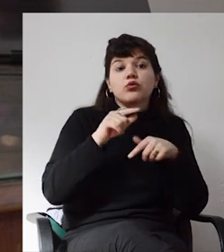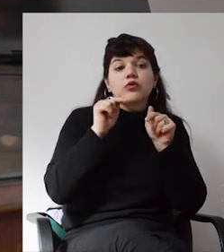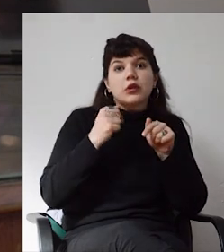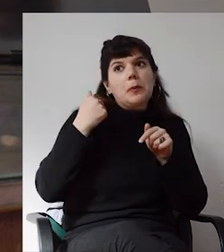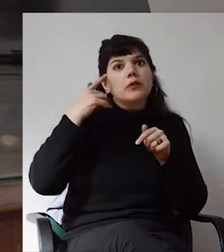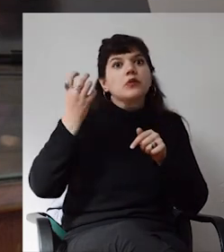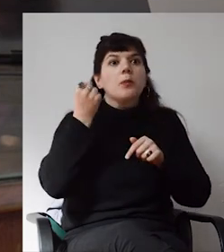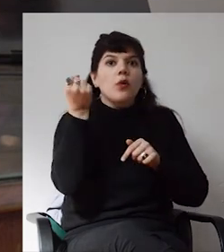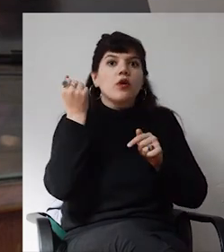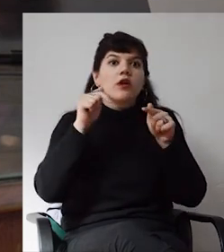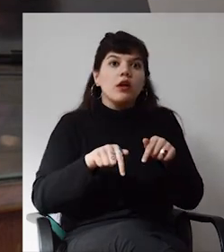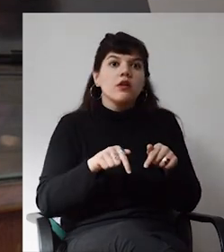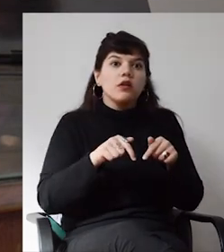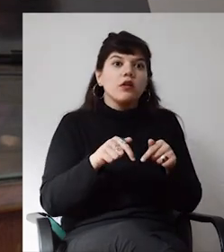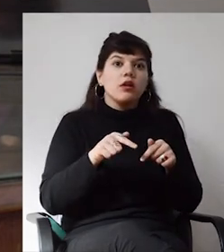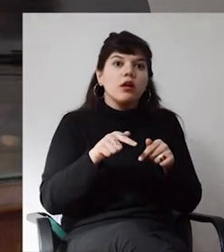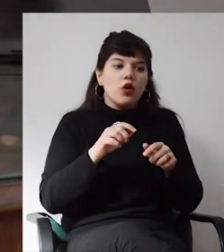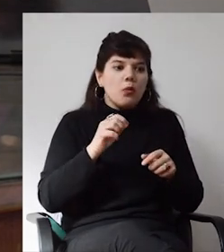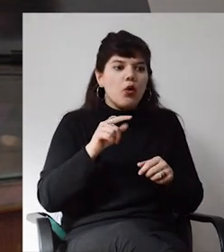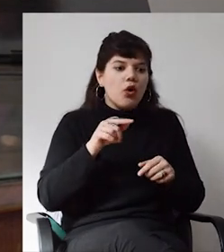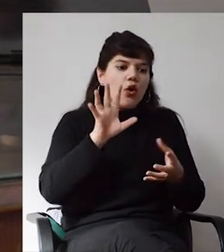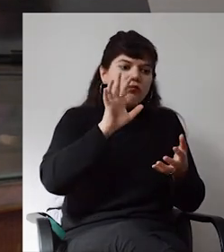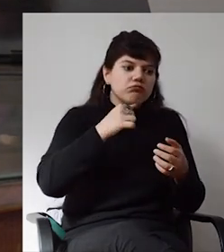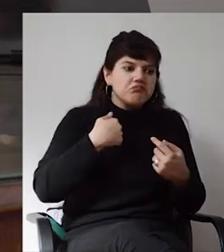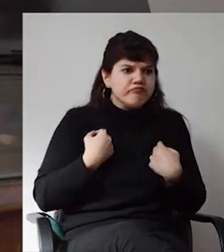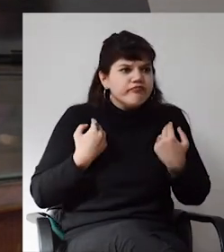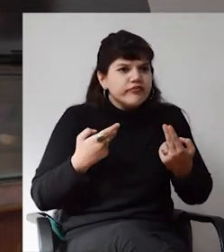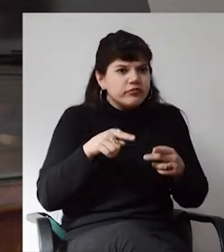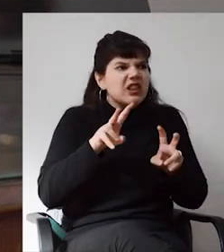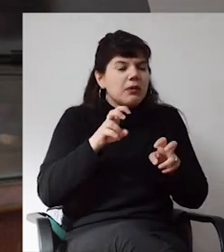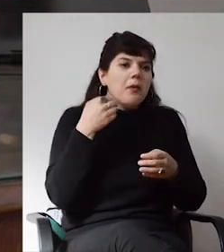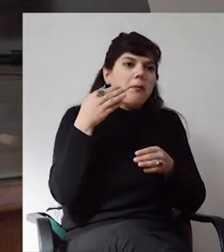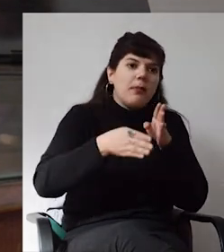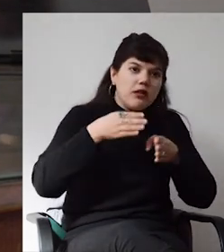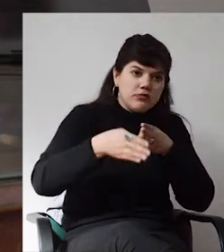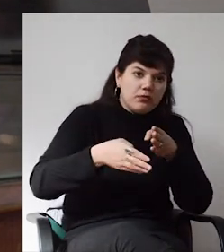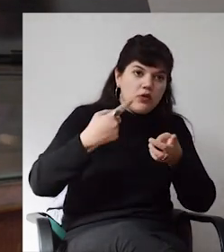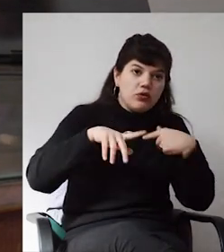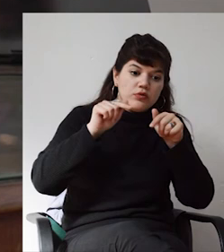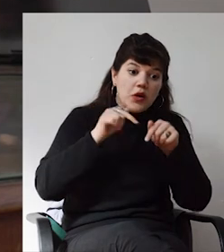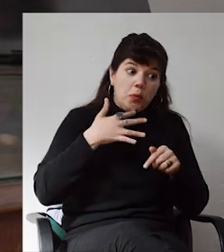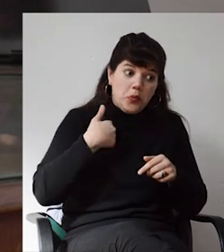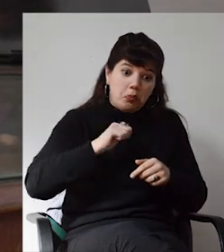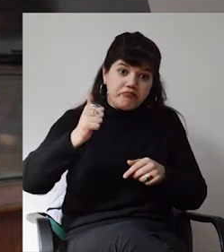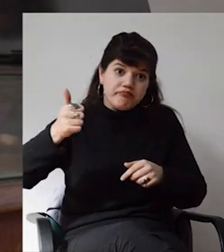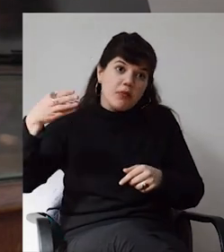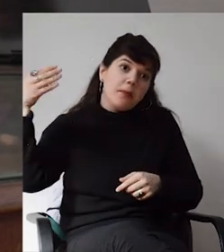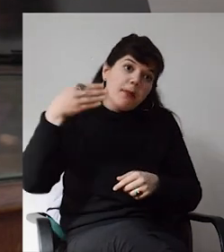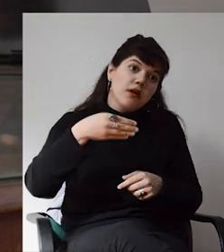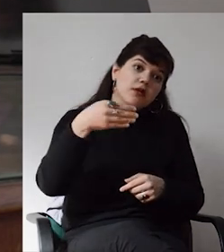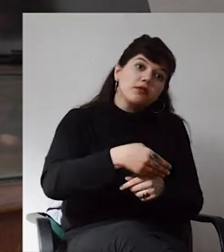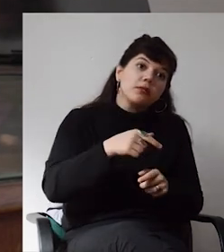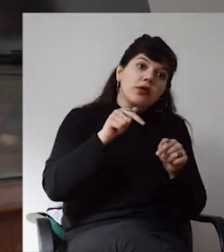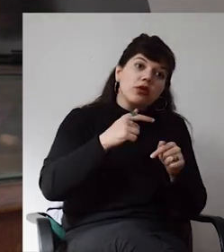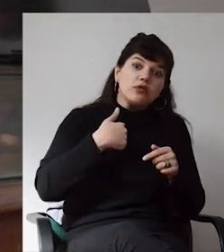esencial que tome un lugar preponderante en el sentido de participación, ¿no? Si logramos la